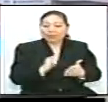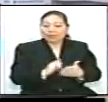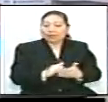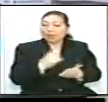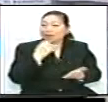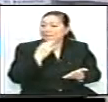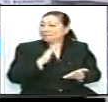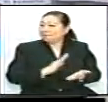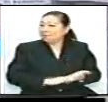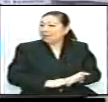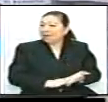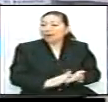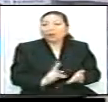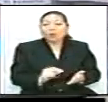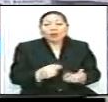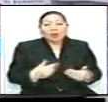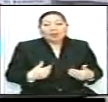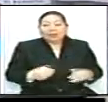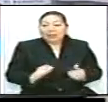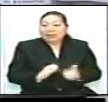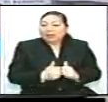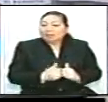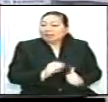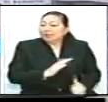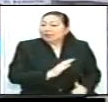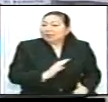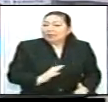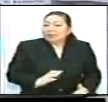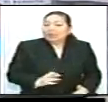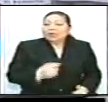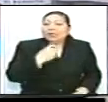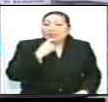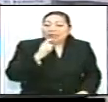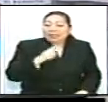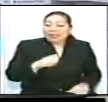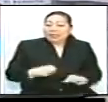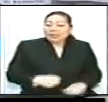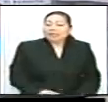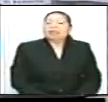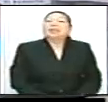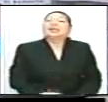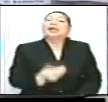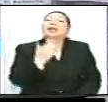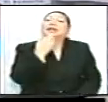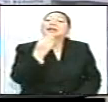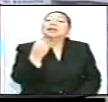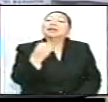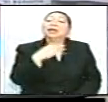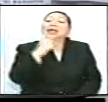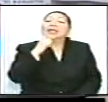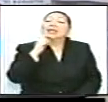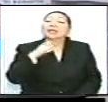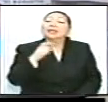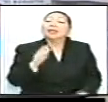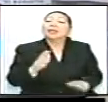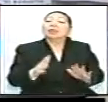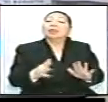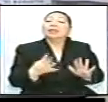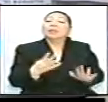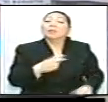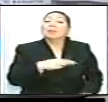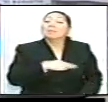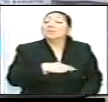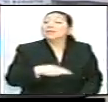está mal estructurado porque no hemos hecho la reforma del Estado, que es lo que se necesita hacer. ¿Quién nos ha dicho que necesitamos 19